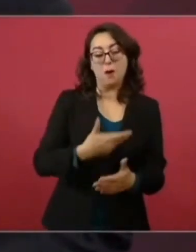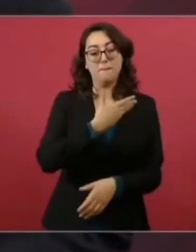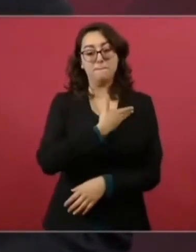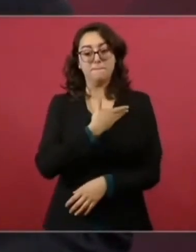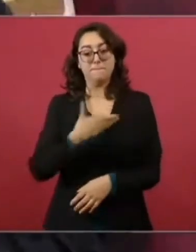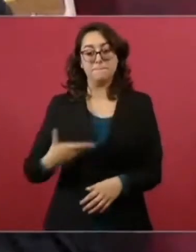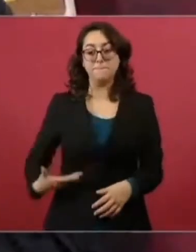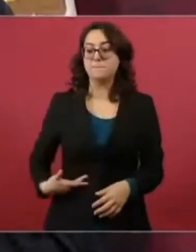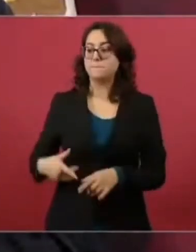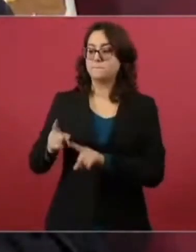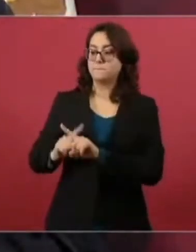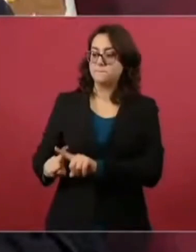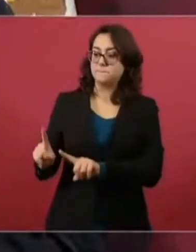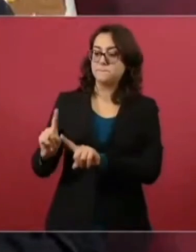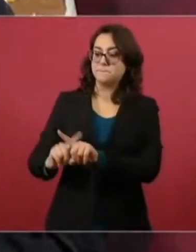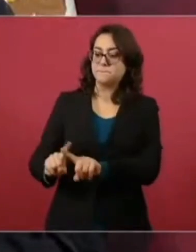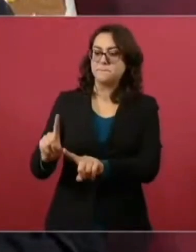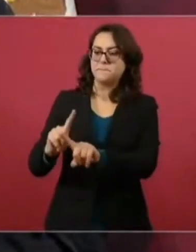a un presidente